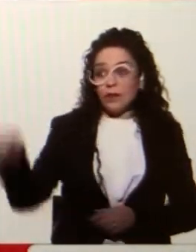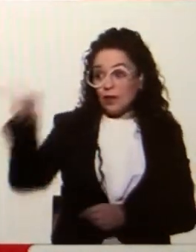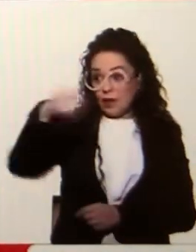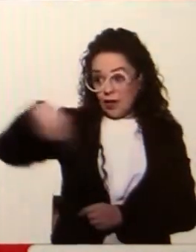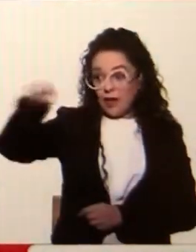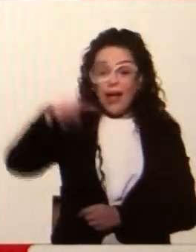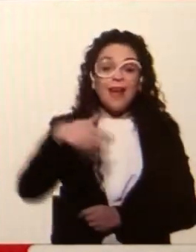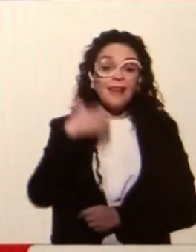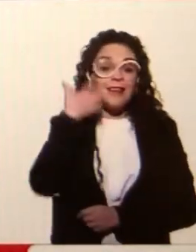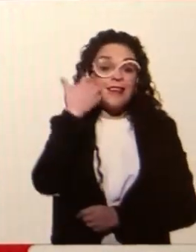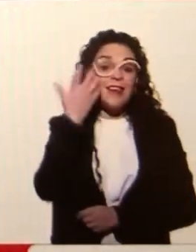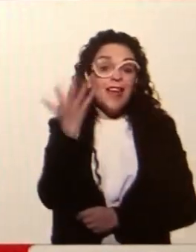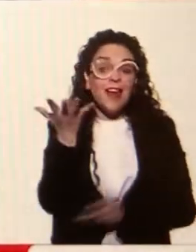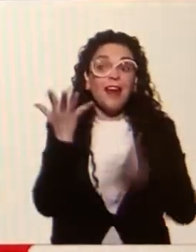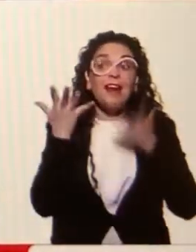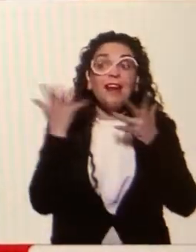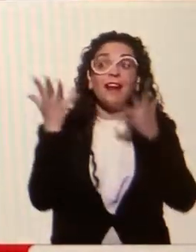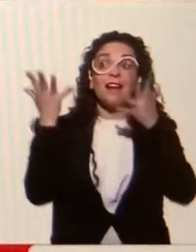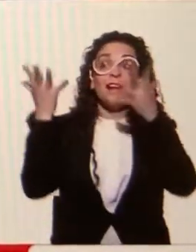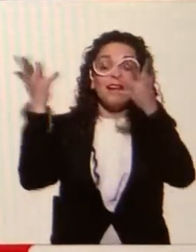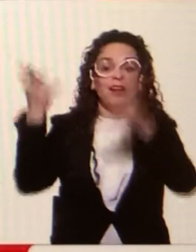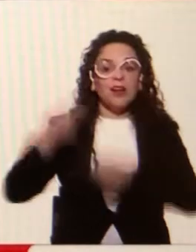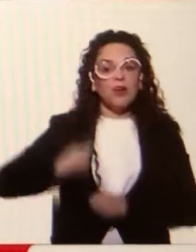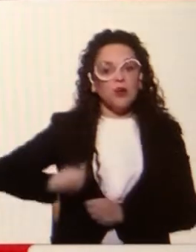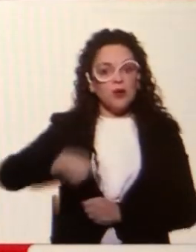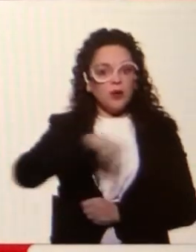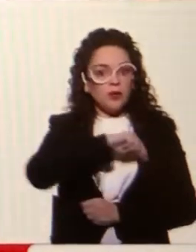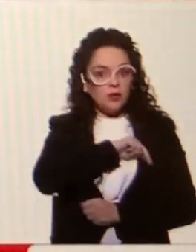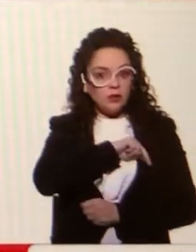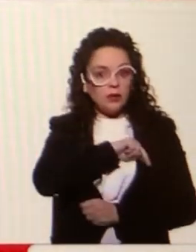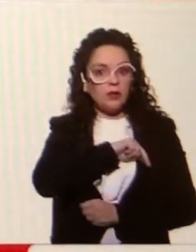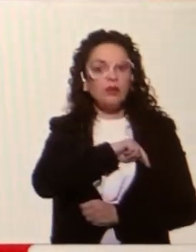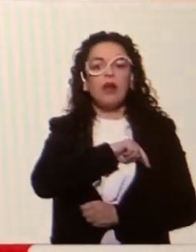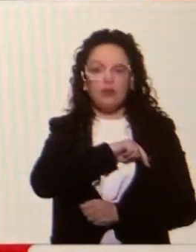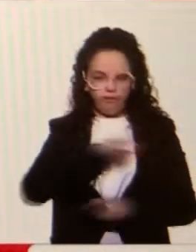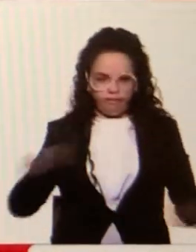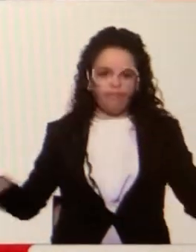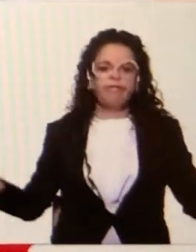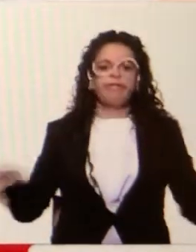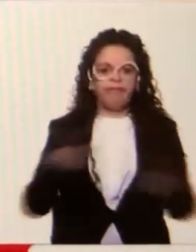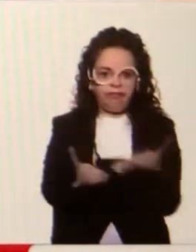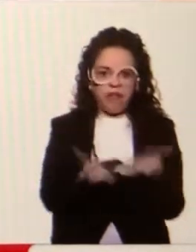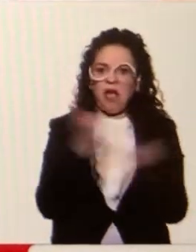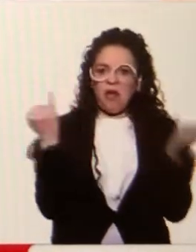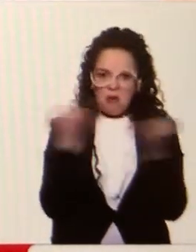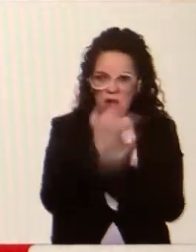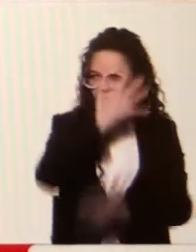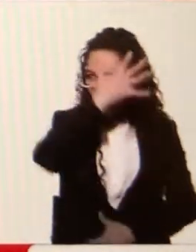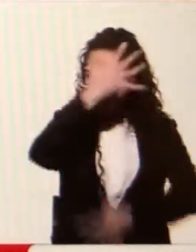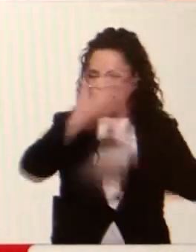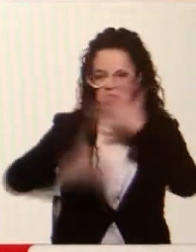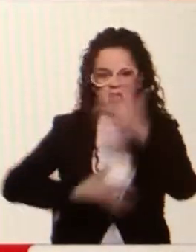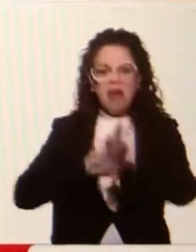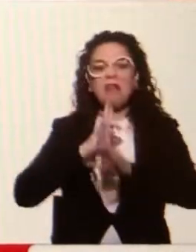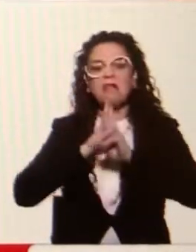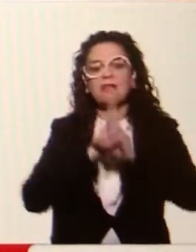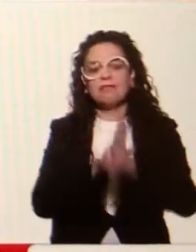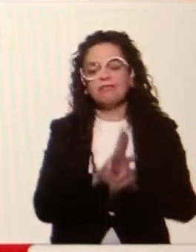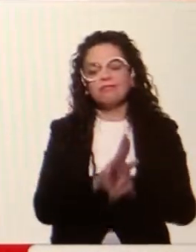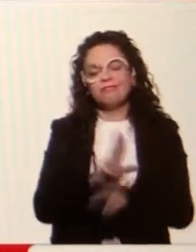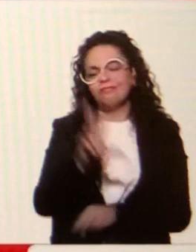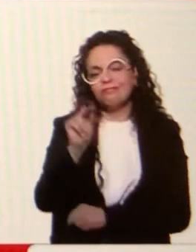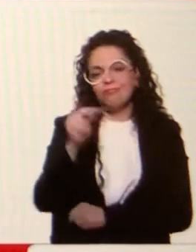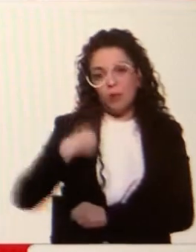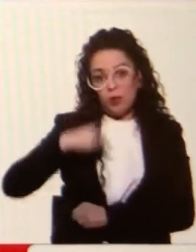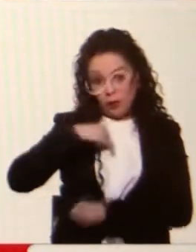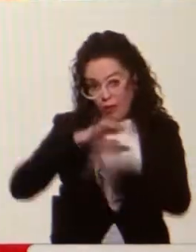agredirlos y muy probablemente desaparecerlos no sean no aparecen los muchachos van a cumplir 10 años de